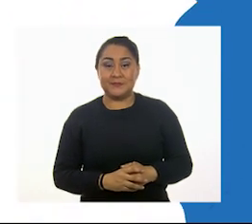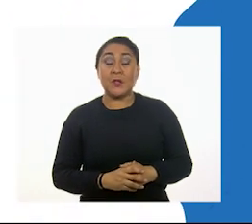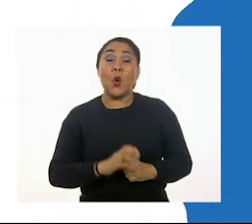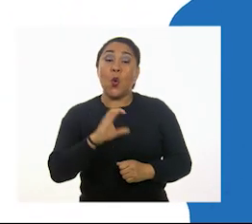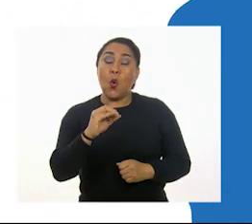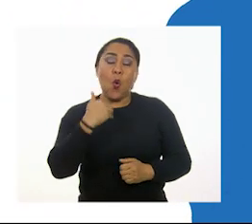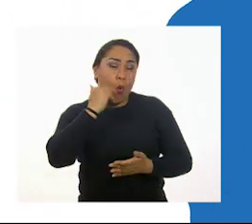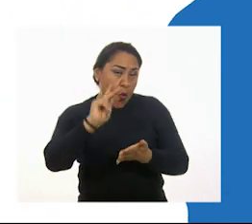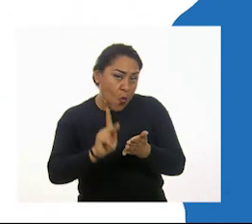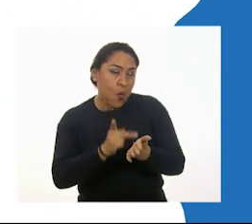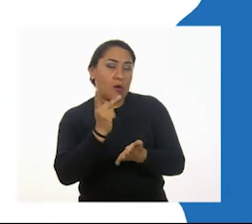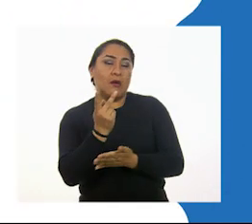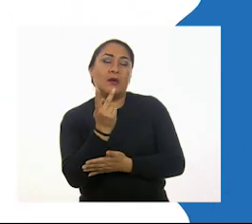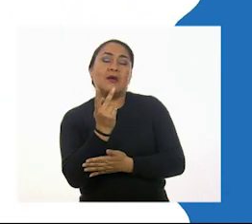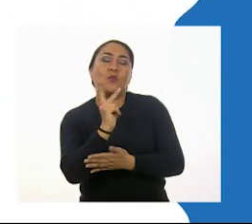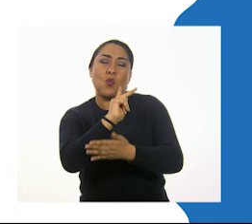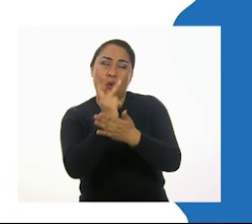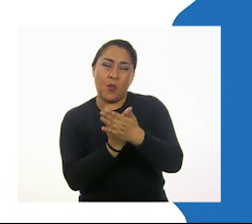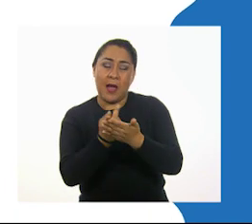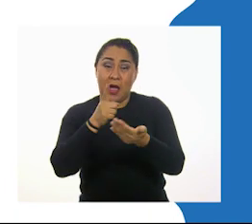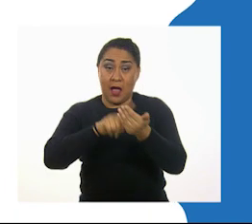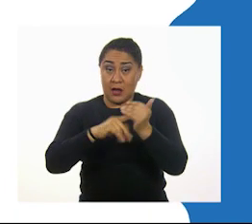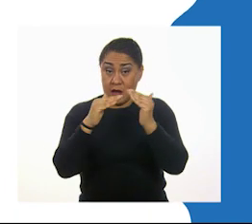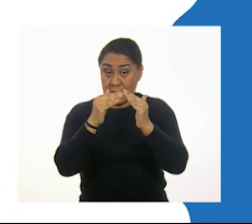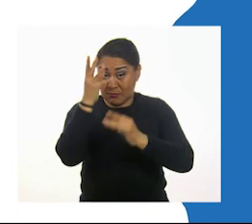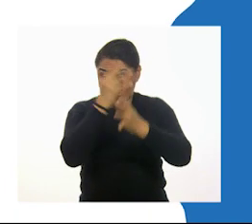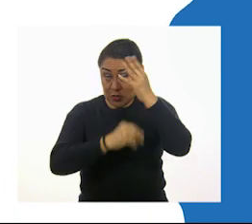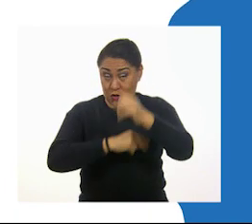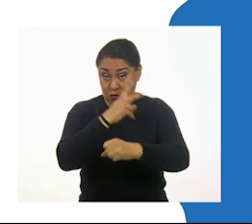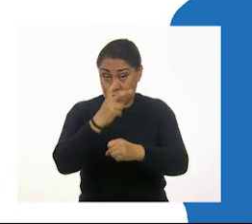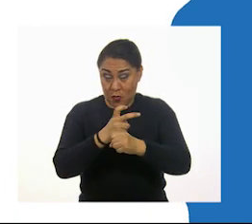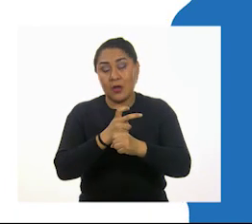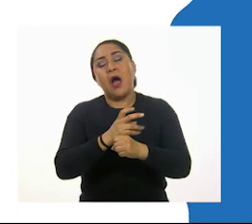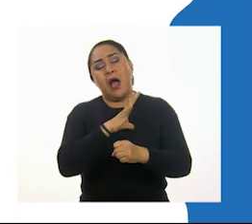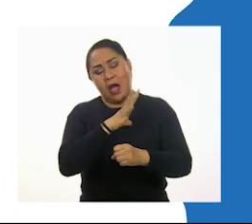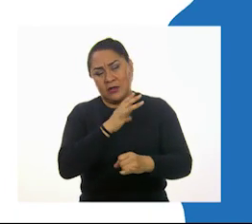Si quieres volver a ver los programas de Aprende en Casa 2, los puedes encontrar en la